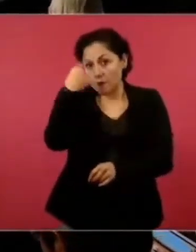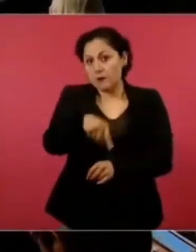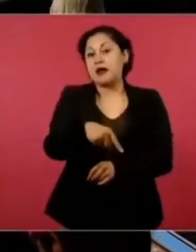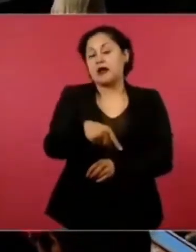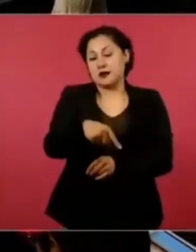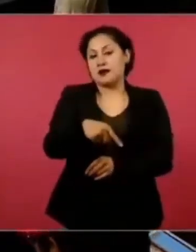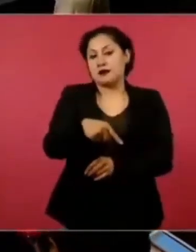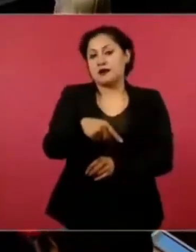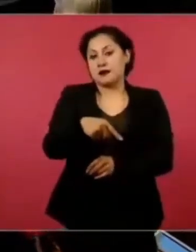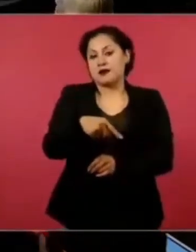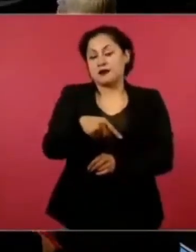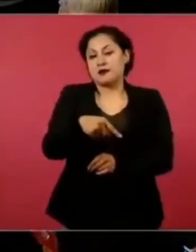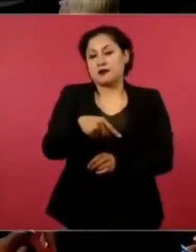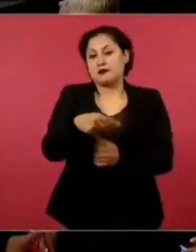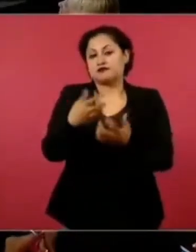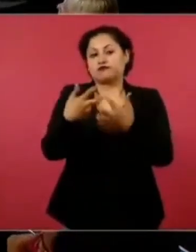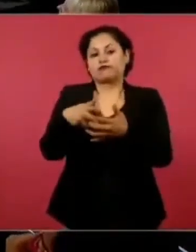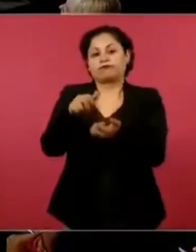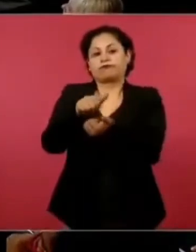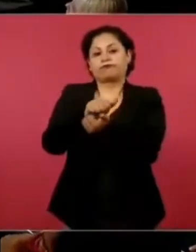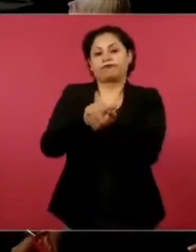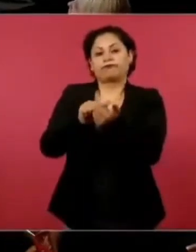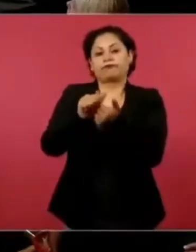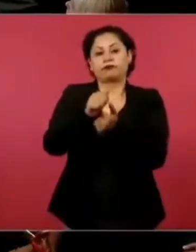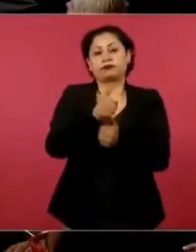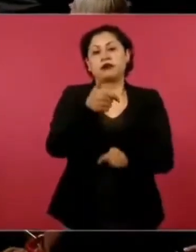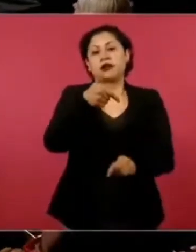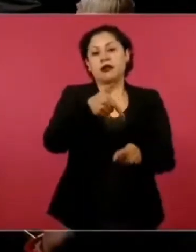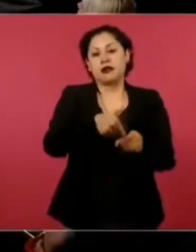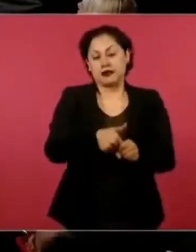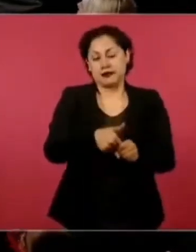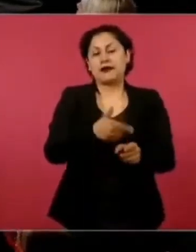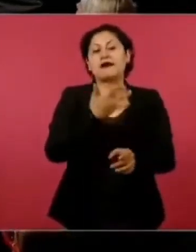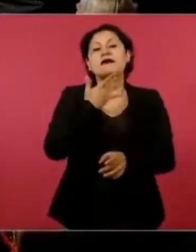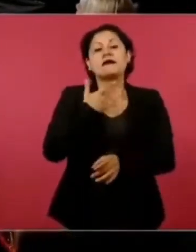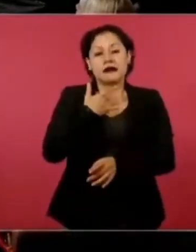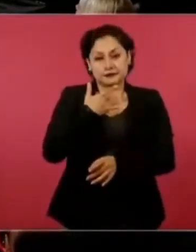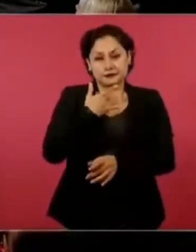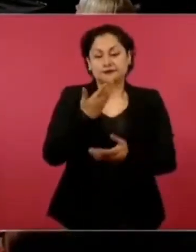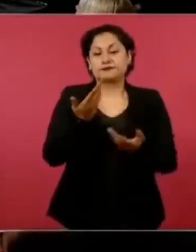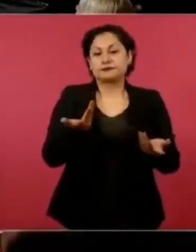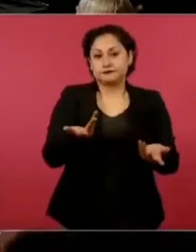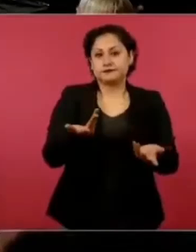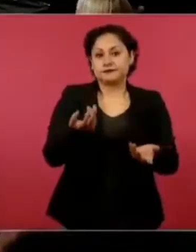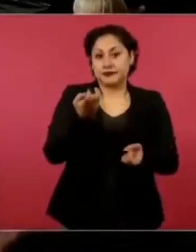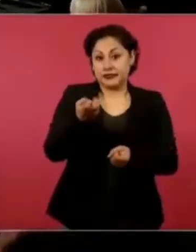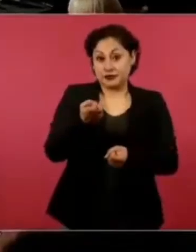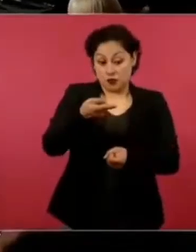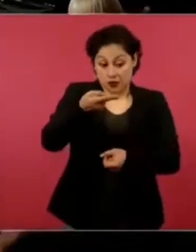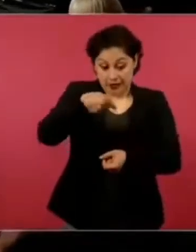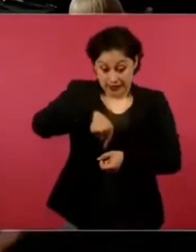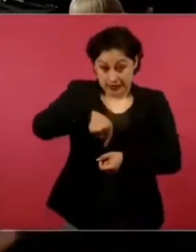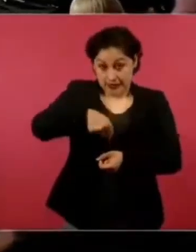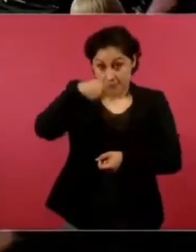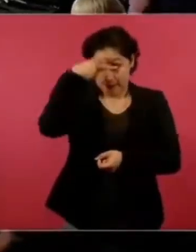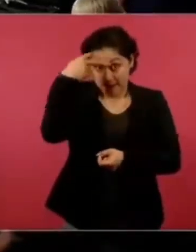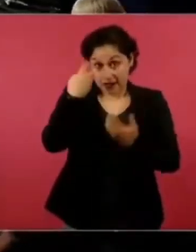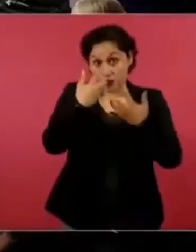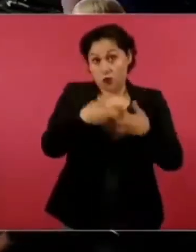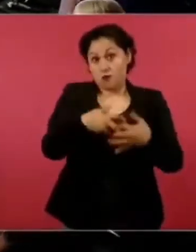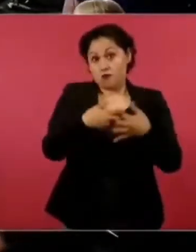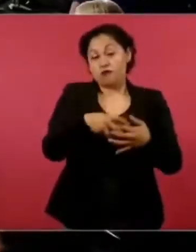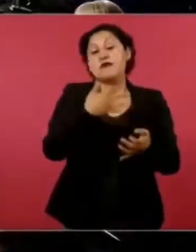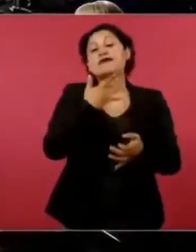crudo para las refinerías. Estamos produciendo más combustibles en México y no